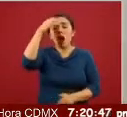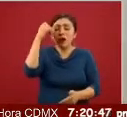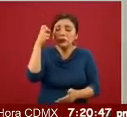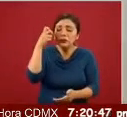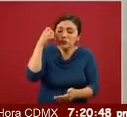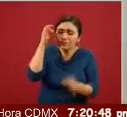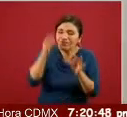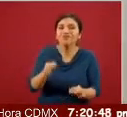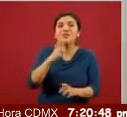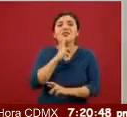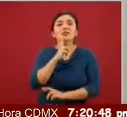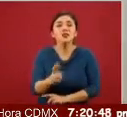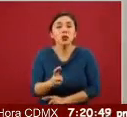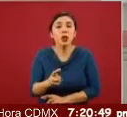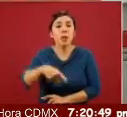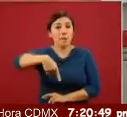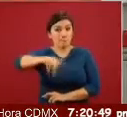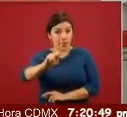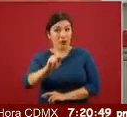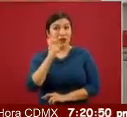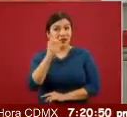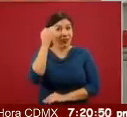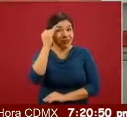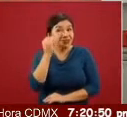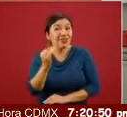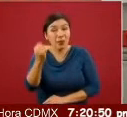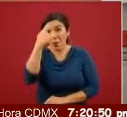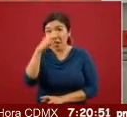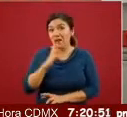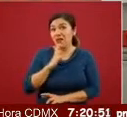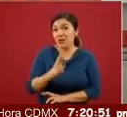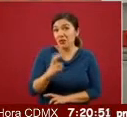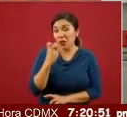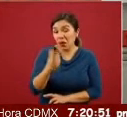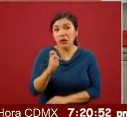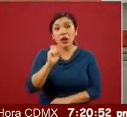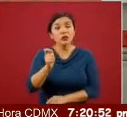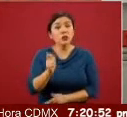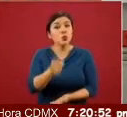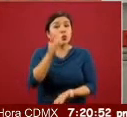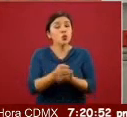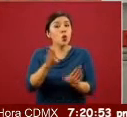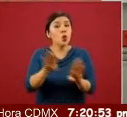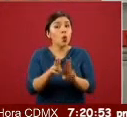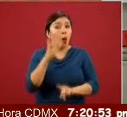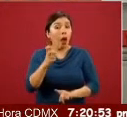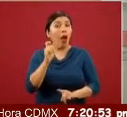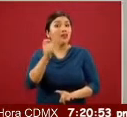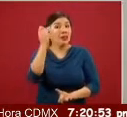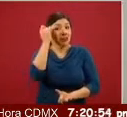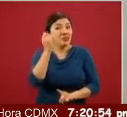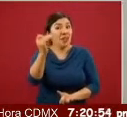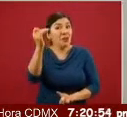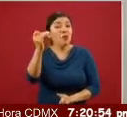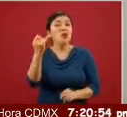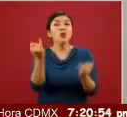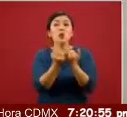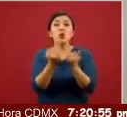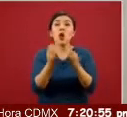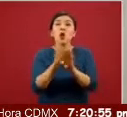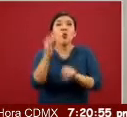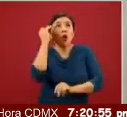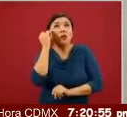es importante mencionar que el demorar conocer un resultado no solamente representa el periodo que demora